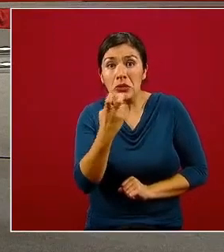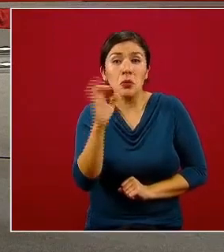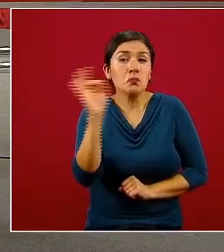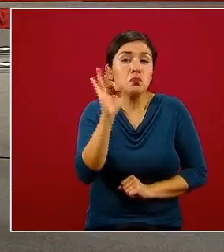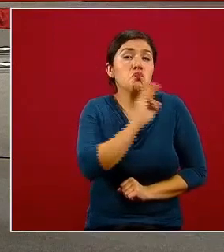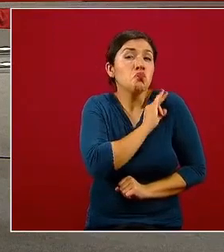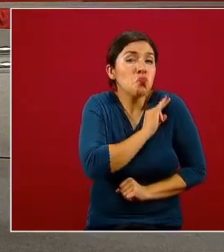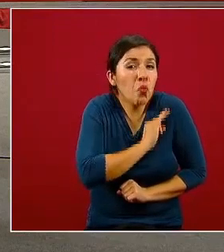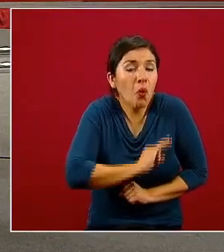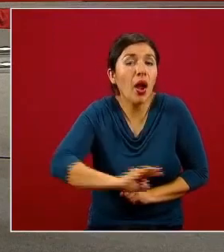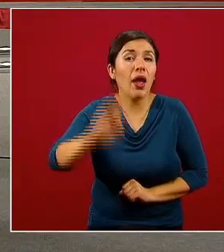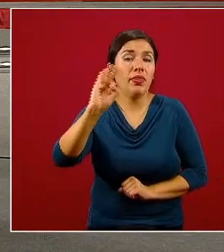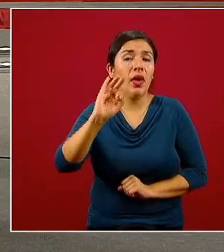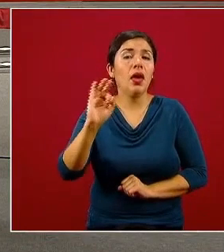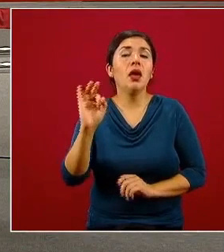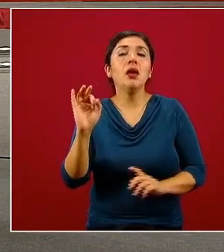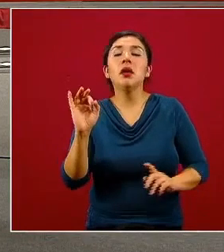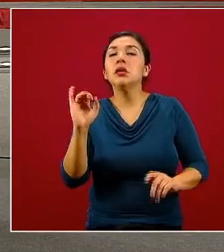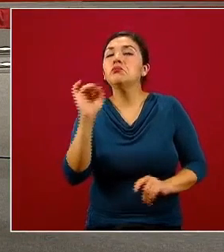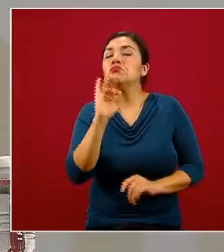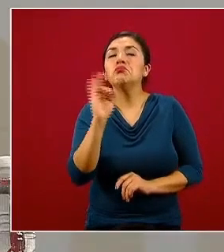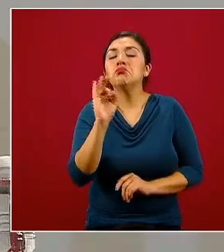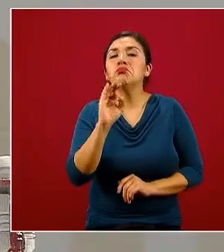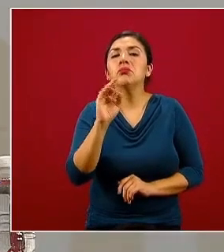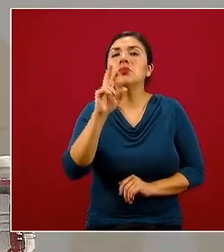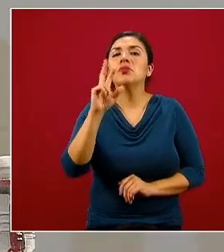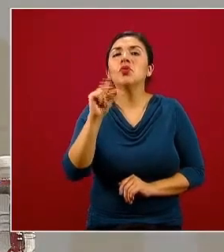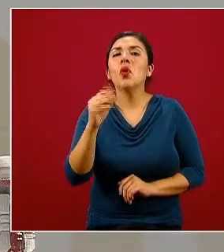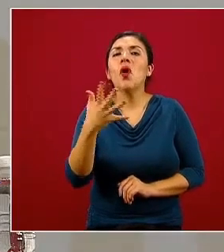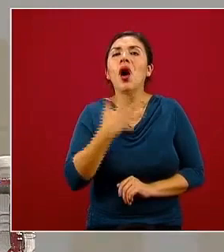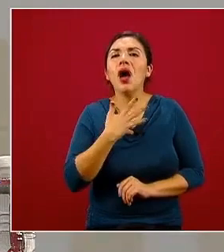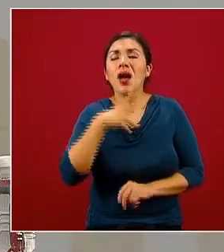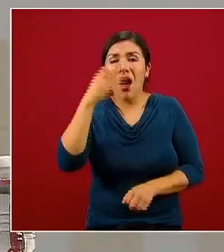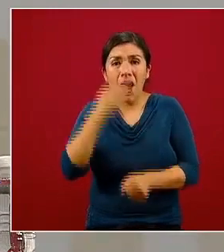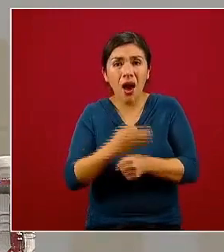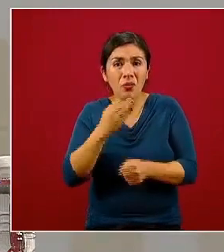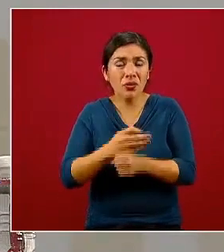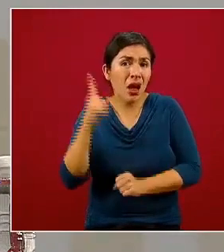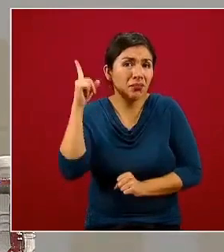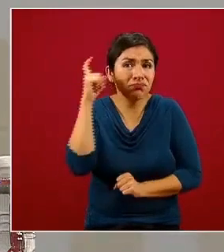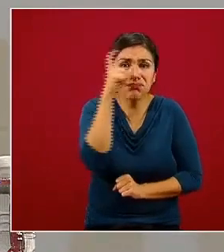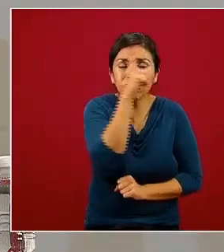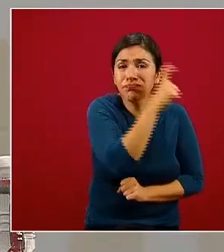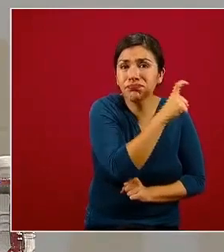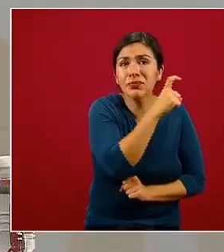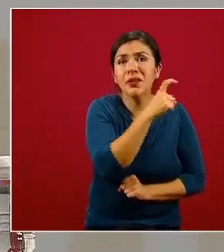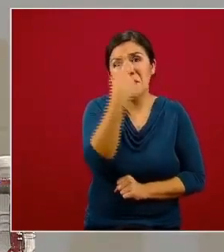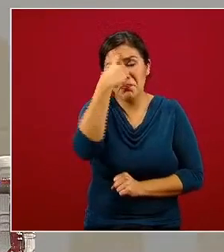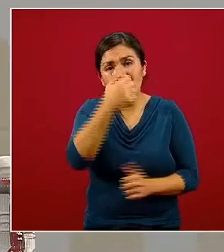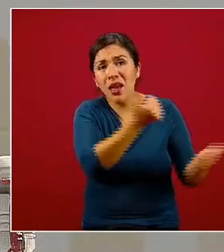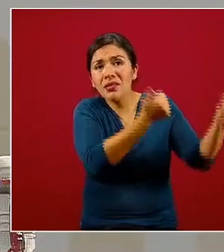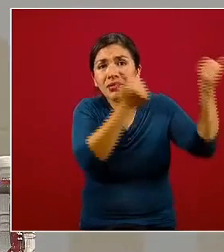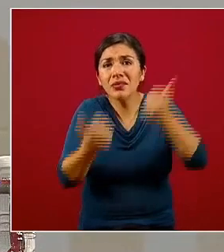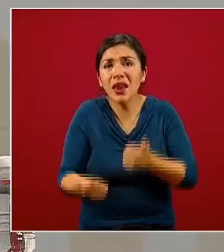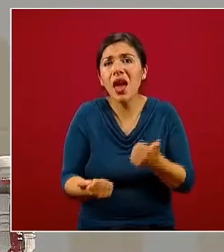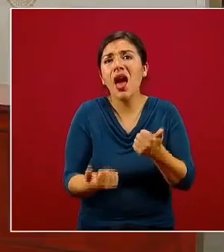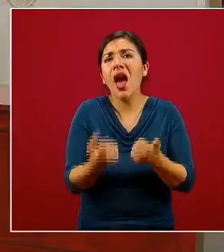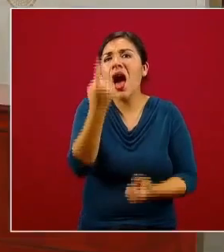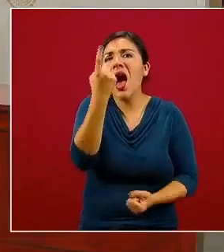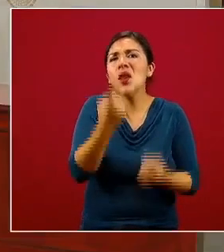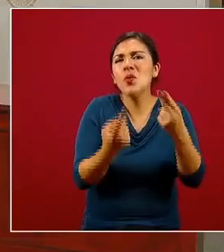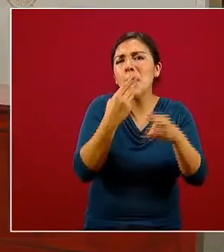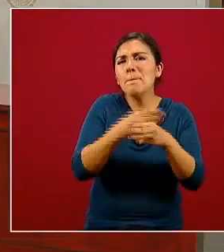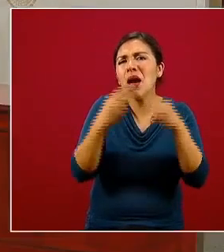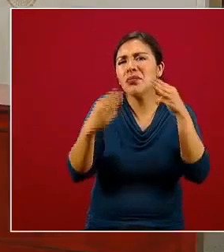ser posible de no ser por la complejidad en el mercado de abasto de algunas de las partes. Si